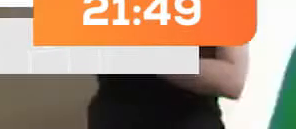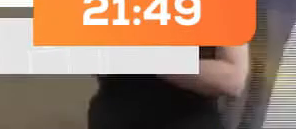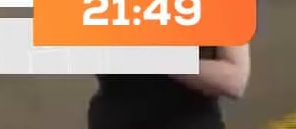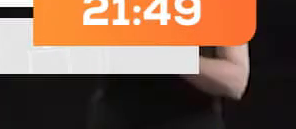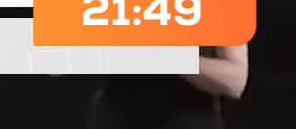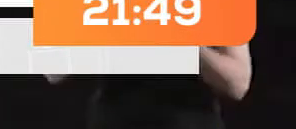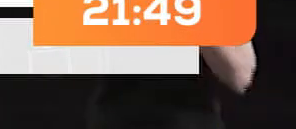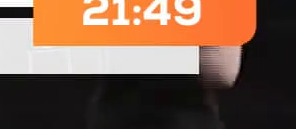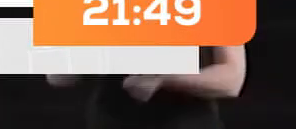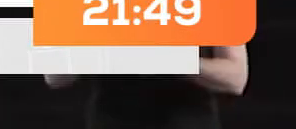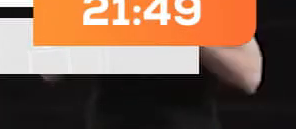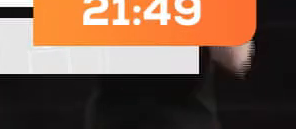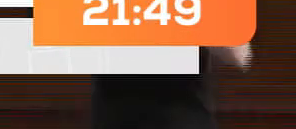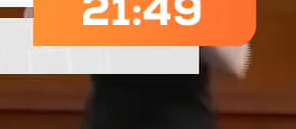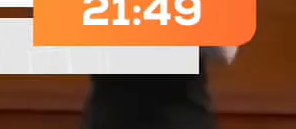para el desarrollo